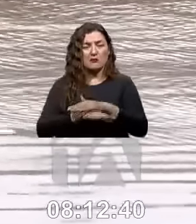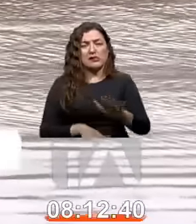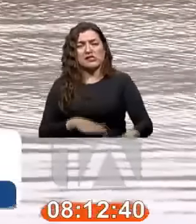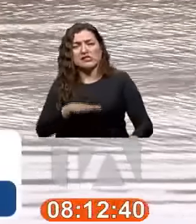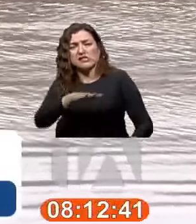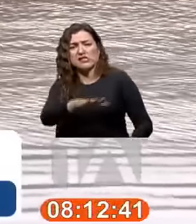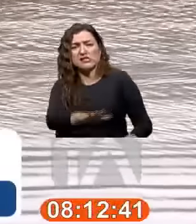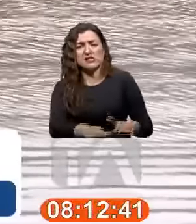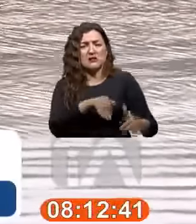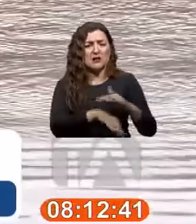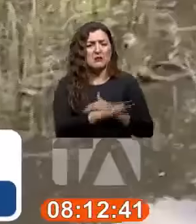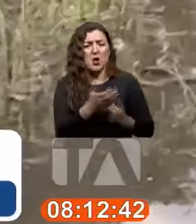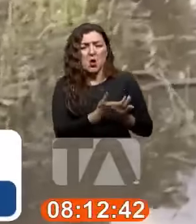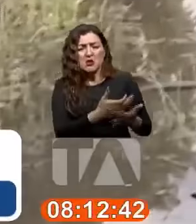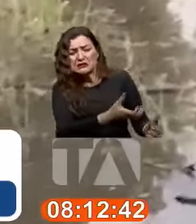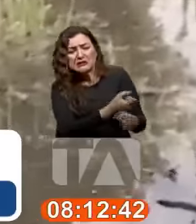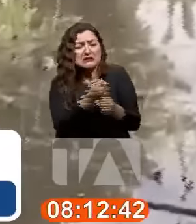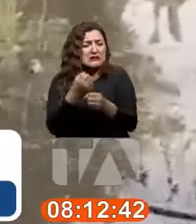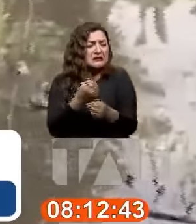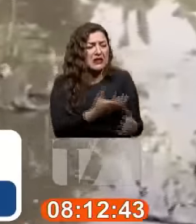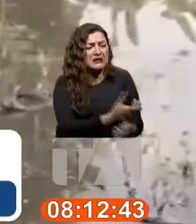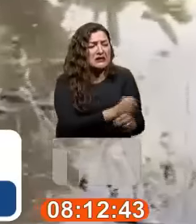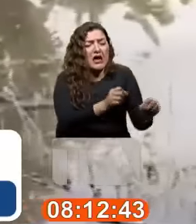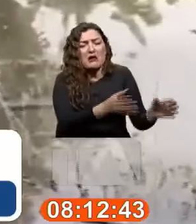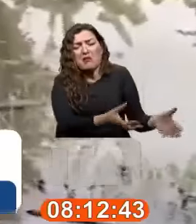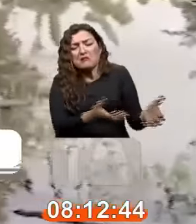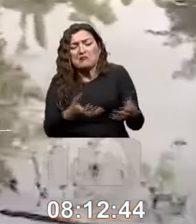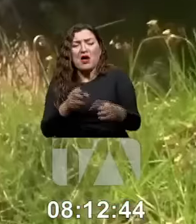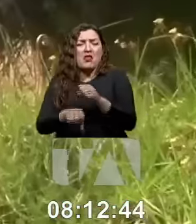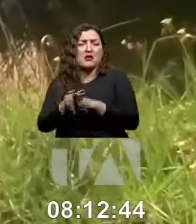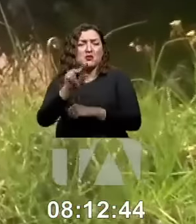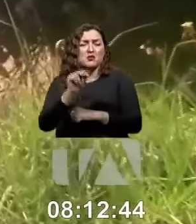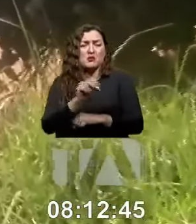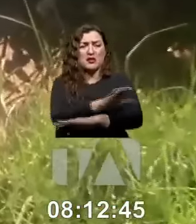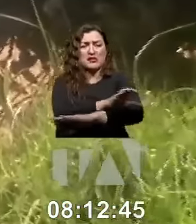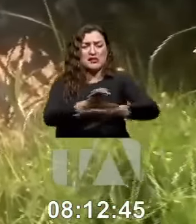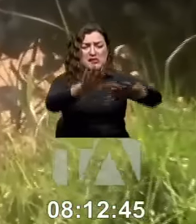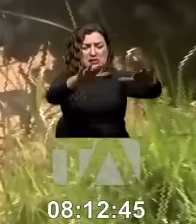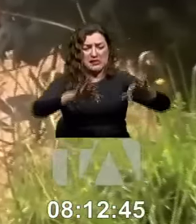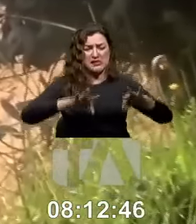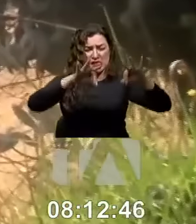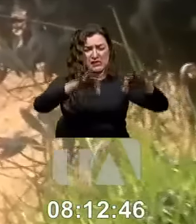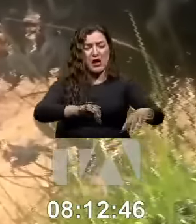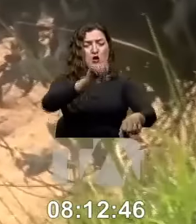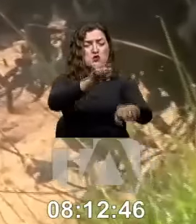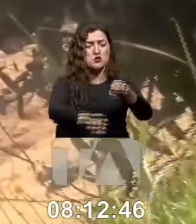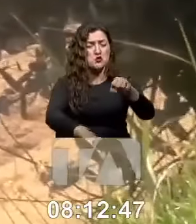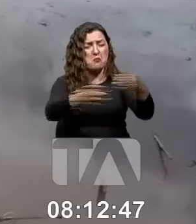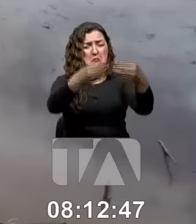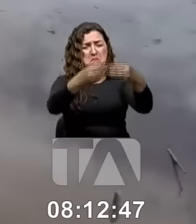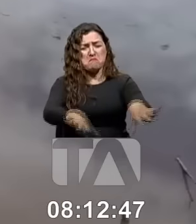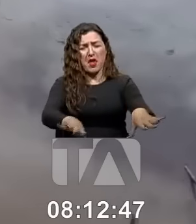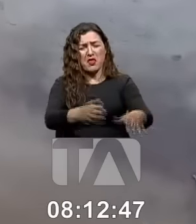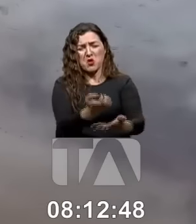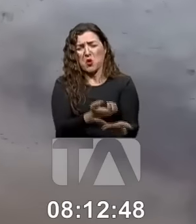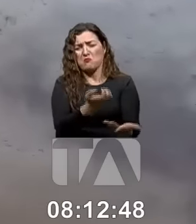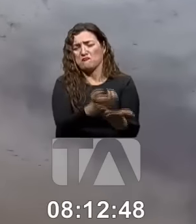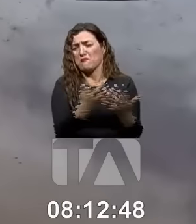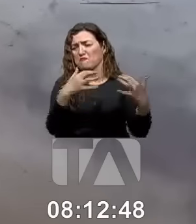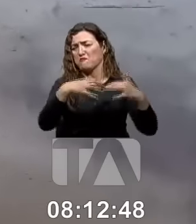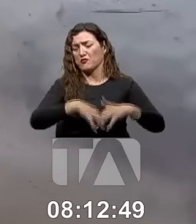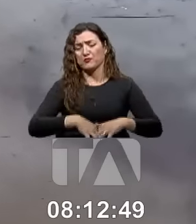algo de lo que no se ha dañado. También los sembríos están destruidos. Son cuantiosas e incuantificables las pérdidas que dejan las lluvias